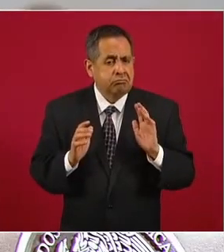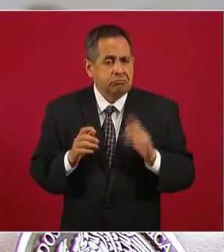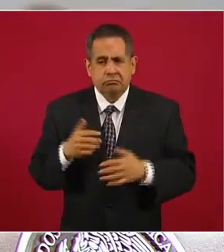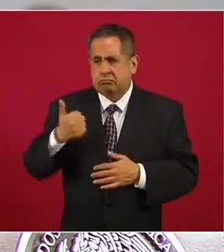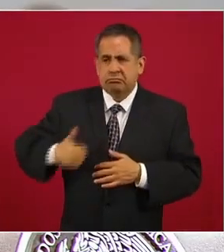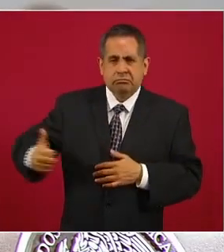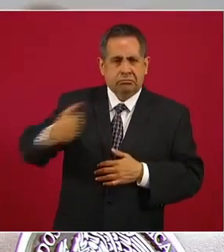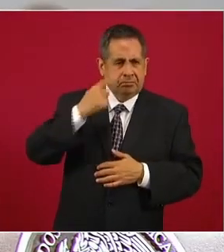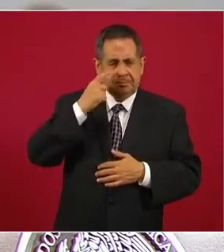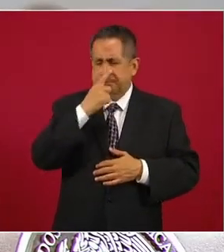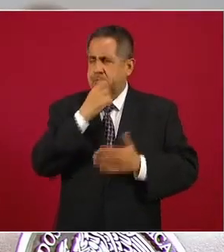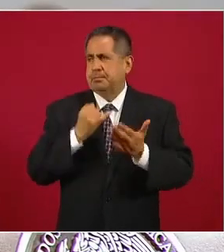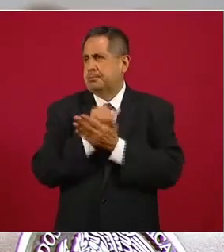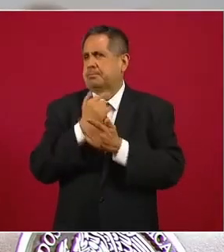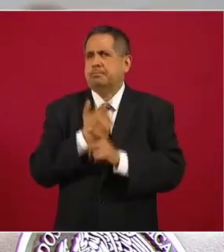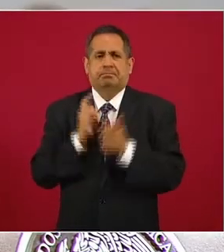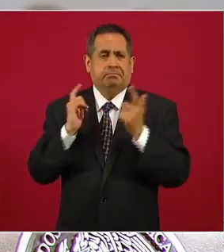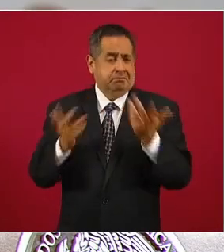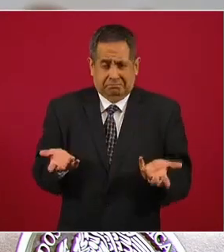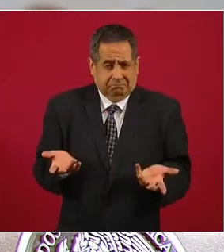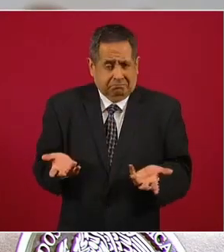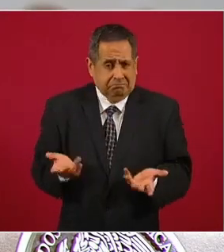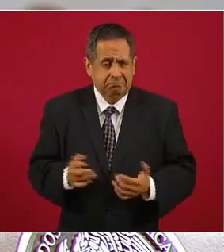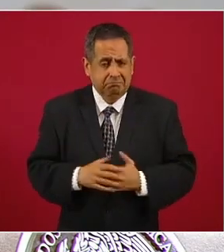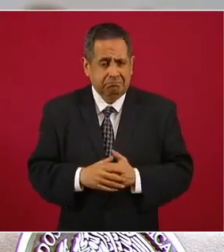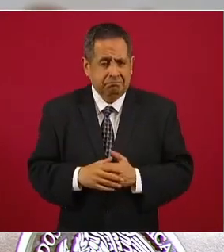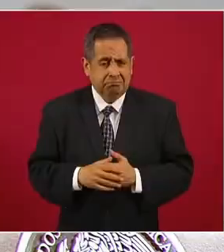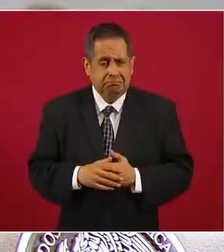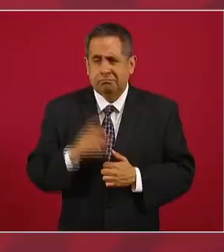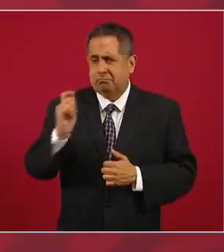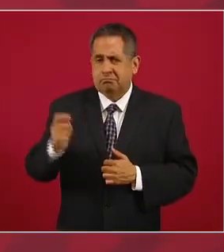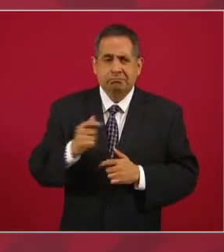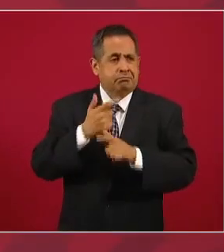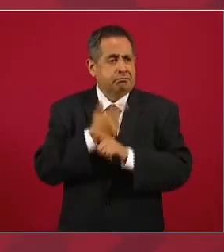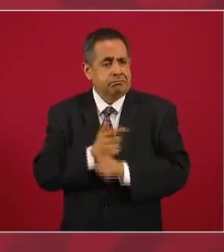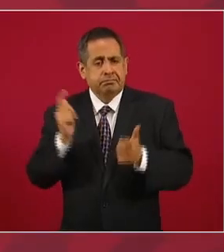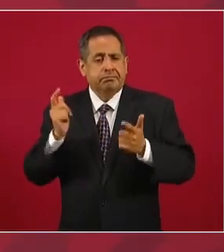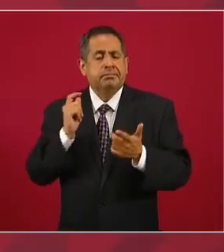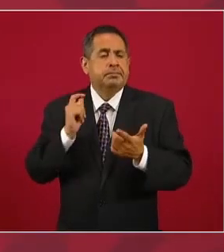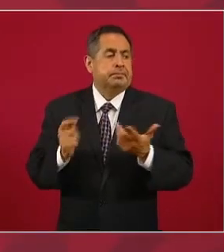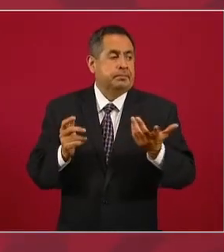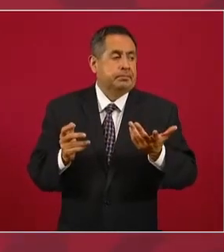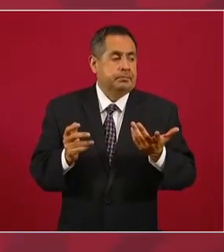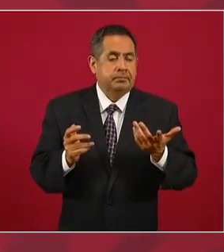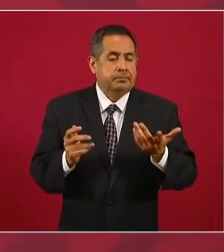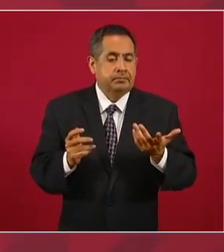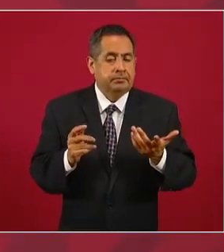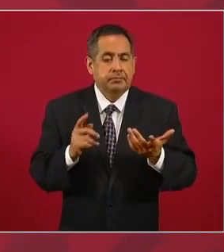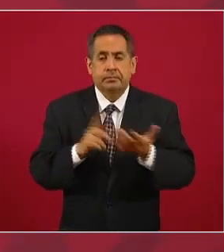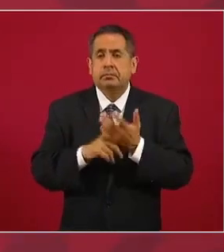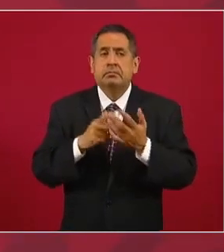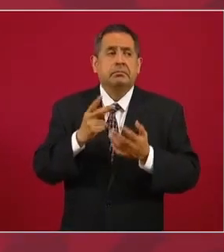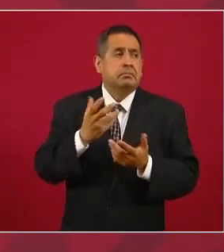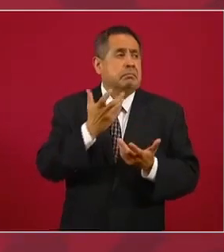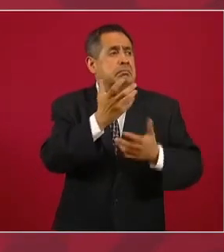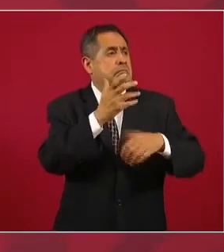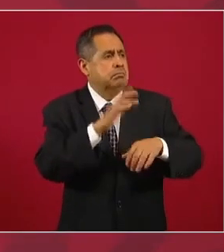nuestras libertades. Las libertades no se imploran,